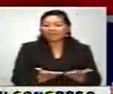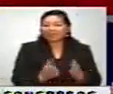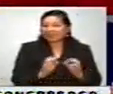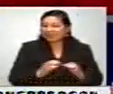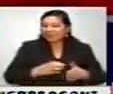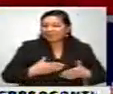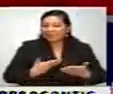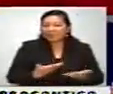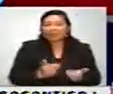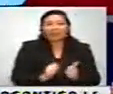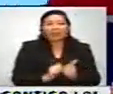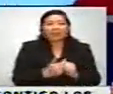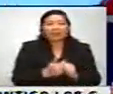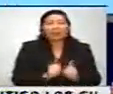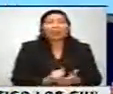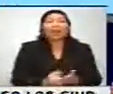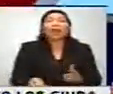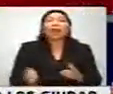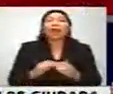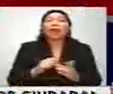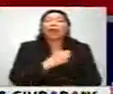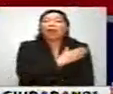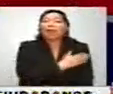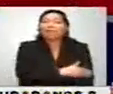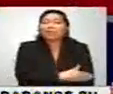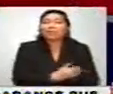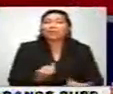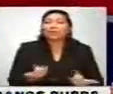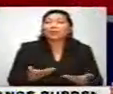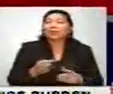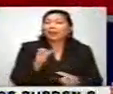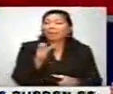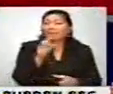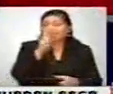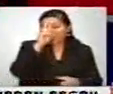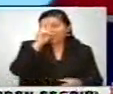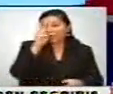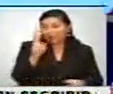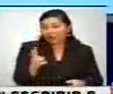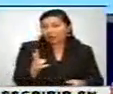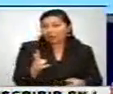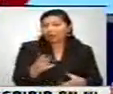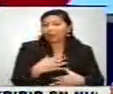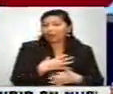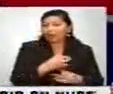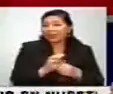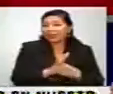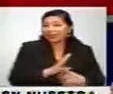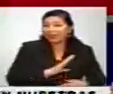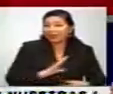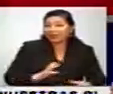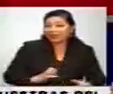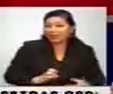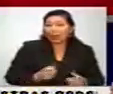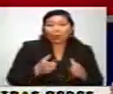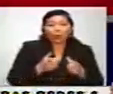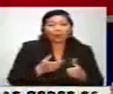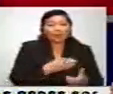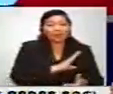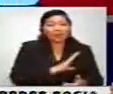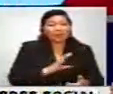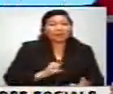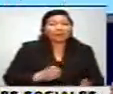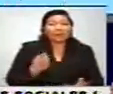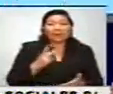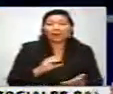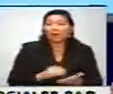Se pueda corregir a favor del país, porque uno está cuidando los intereses del Estado. Y en este caso era cuidar los intereses del Estado